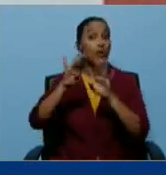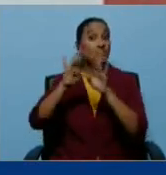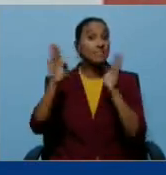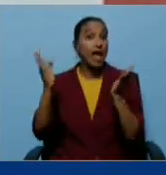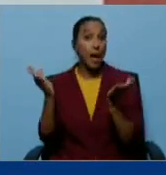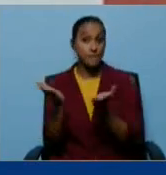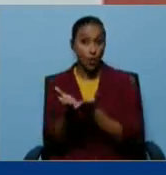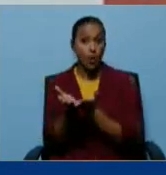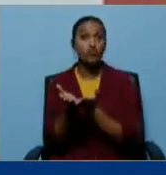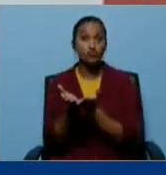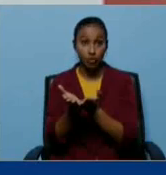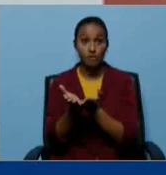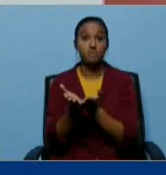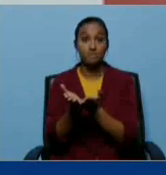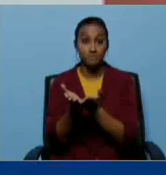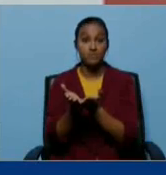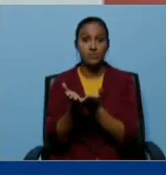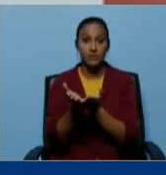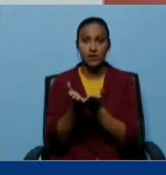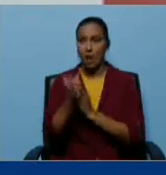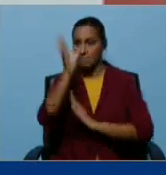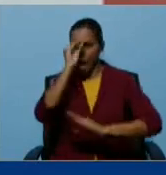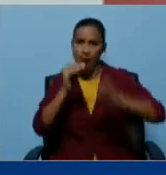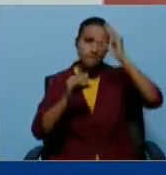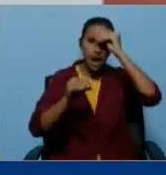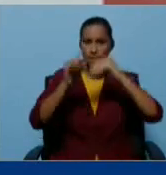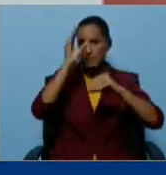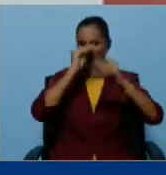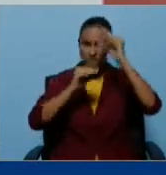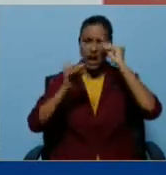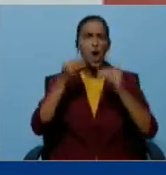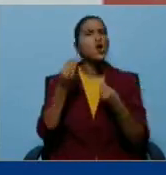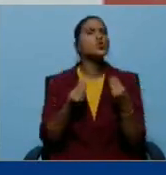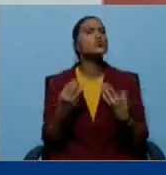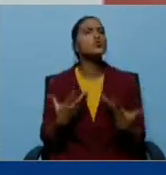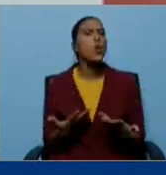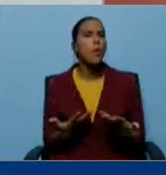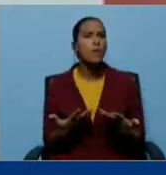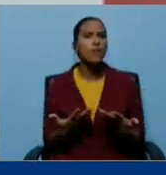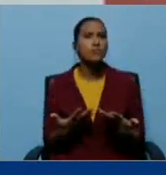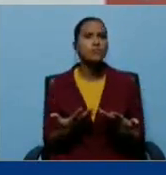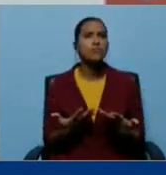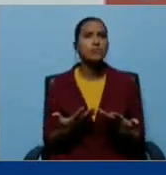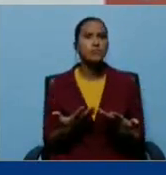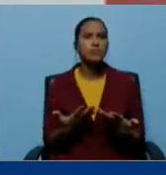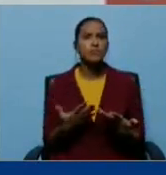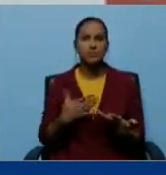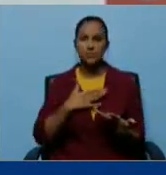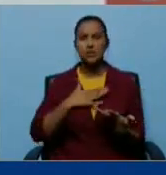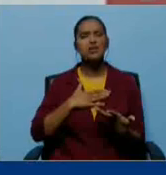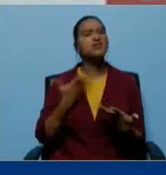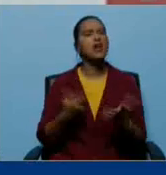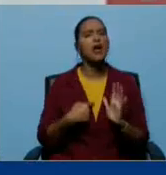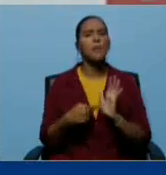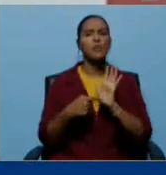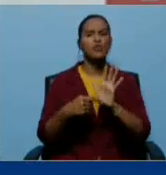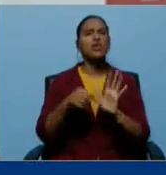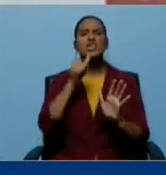ellos los han construido. Ellos han construido y les ponen, bueno, imagínense ustedes, ¿quién